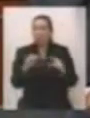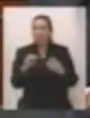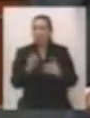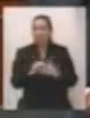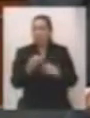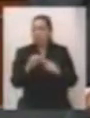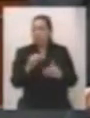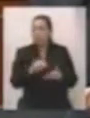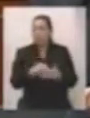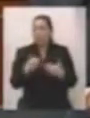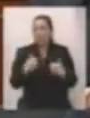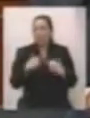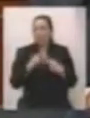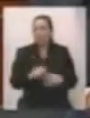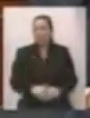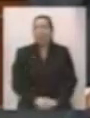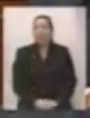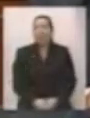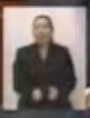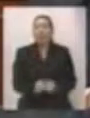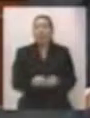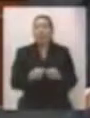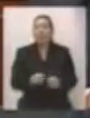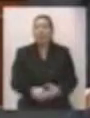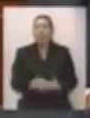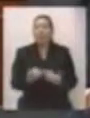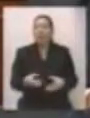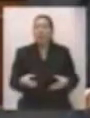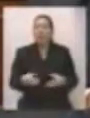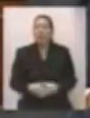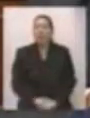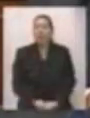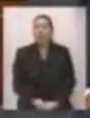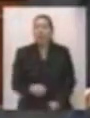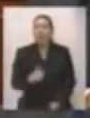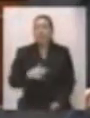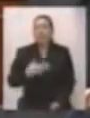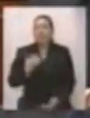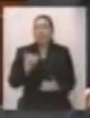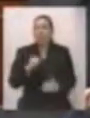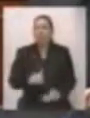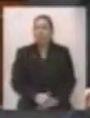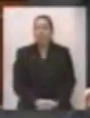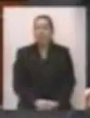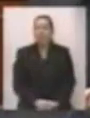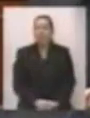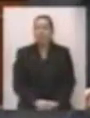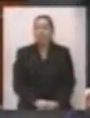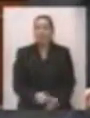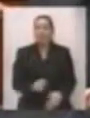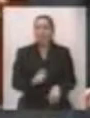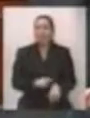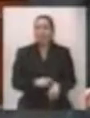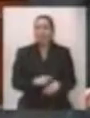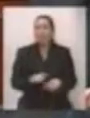Y ese último párrafo tendría que ver con la obligatoriedad de esta comisión para poder informar cada cierto